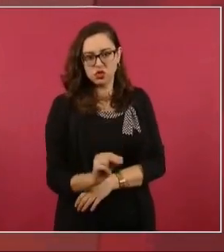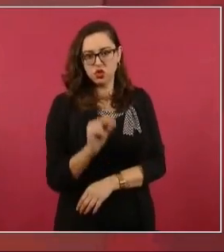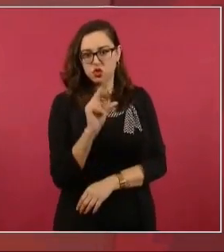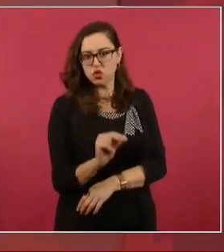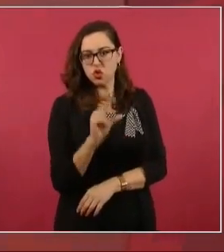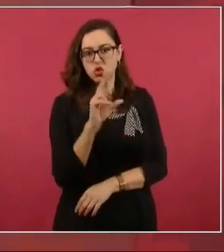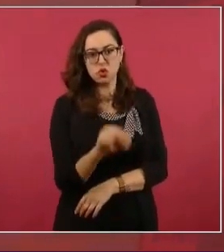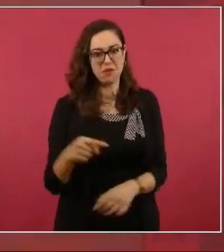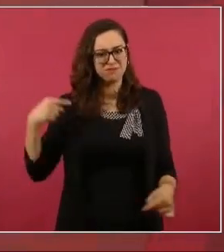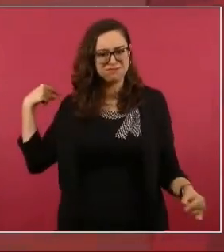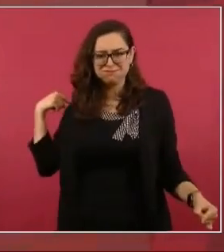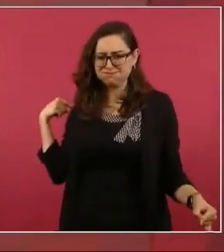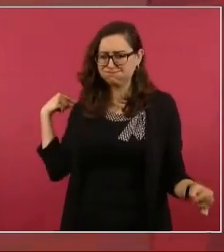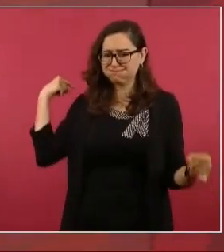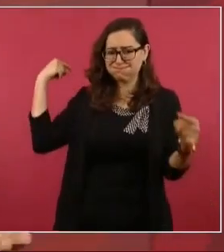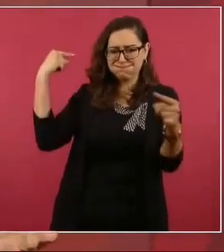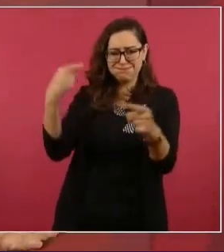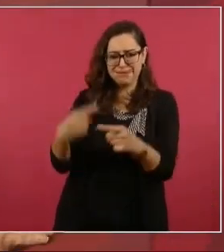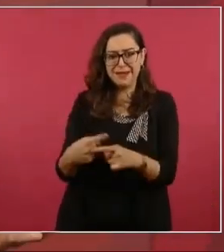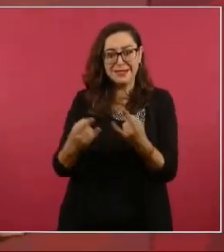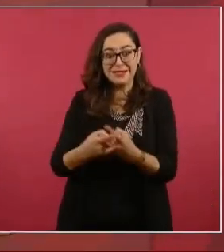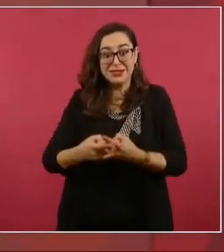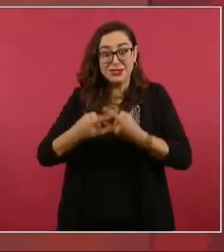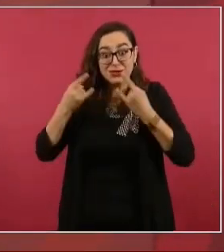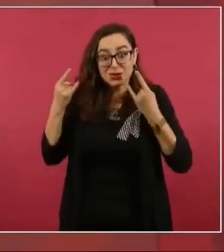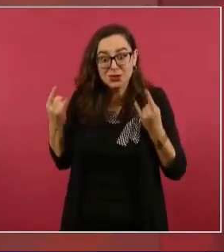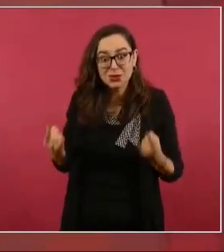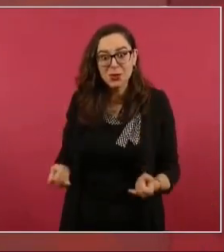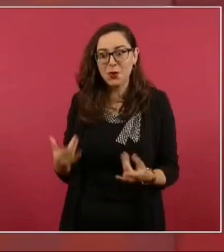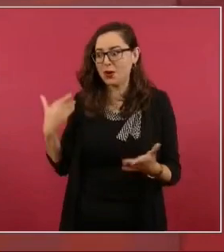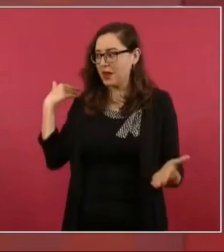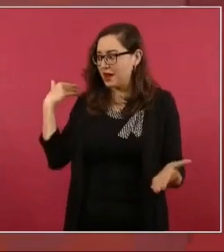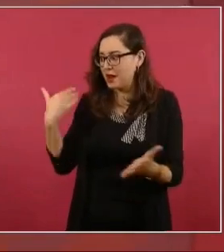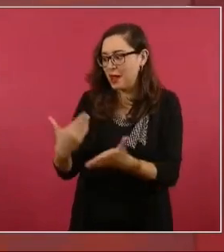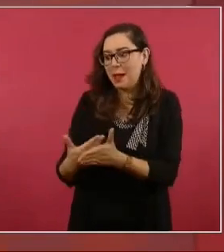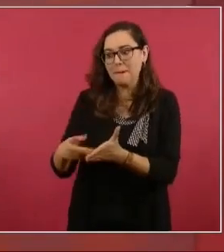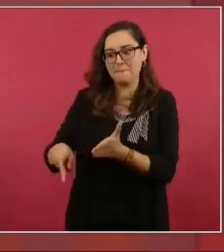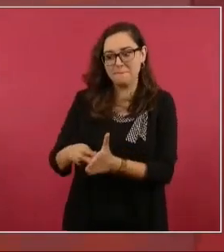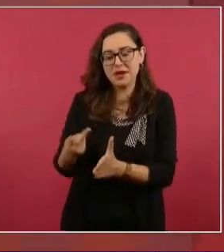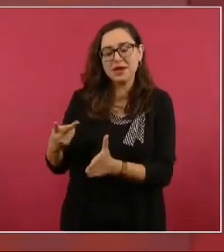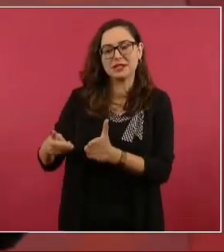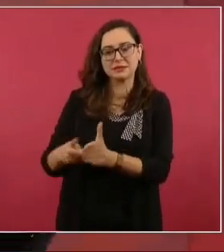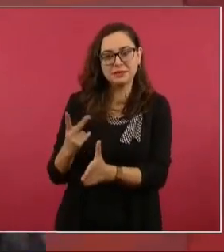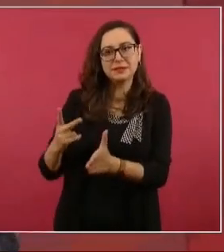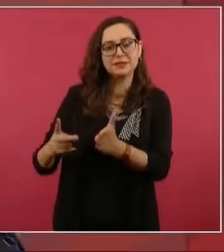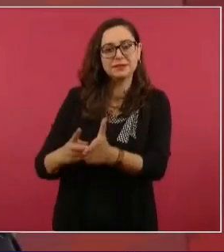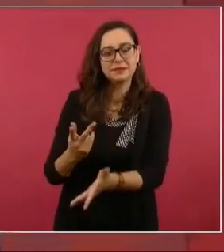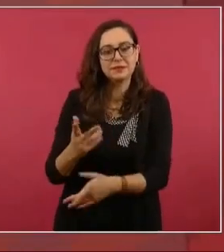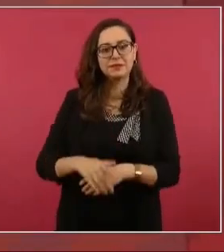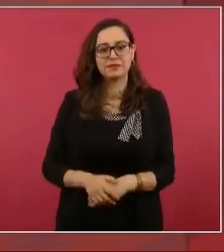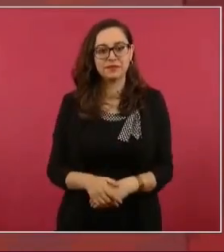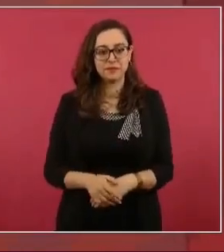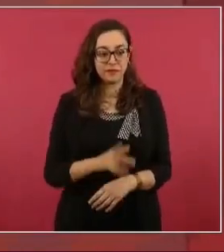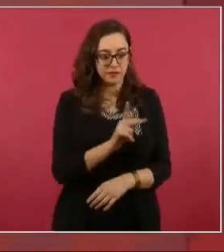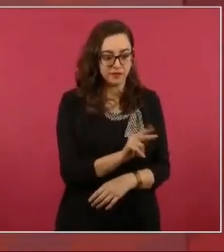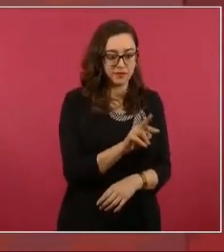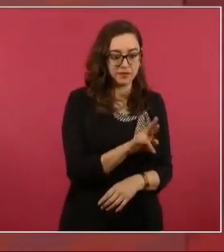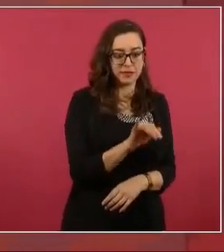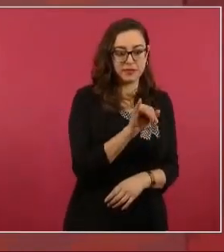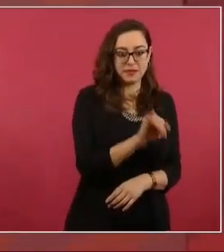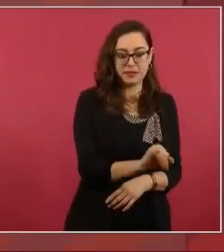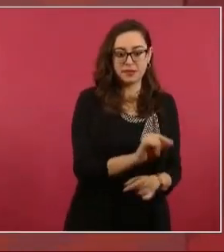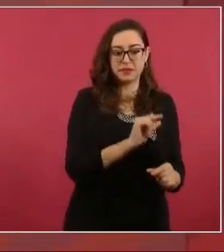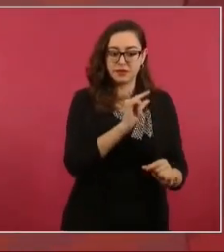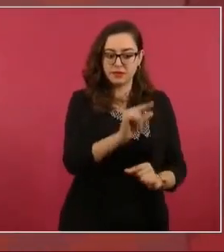Entonces, ¿cómo es que el PRI, que también se